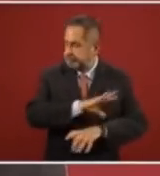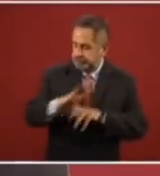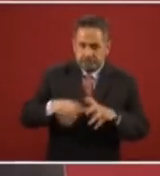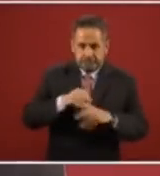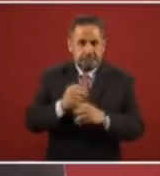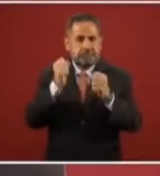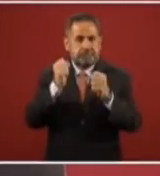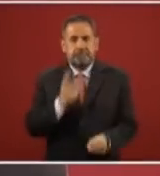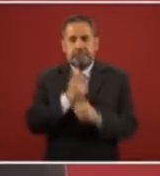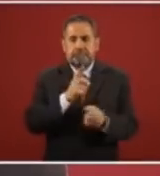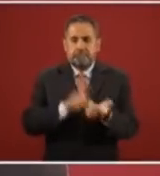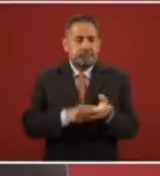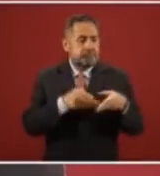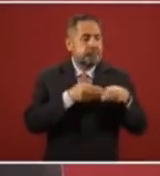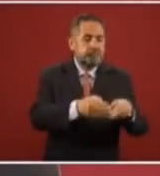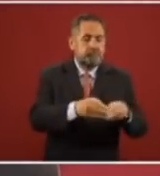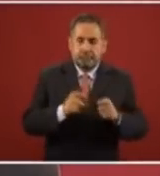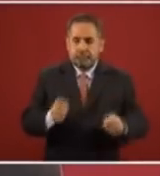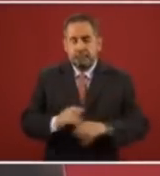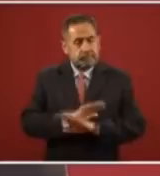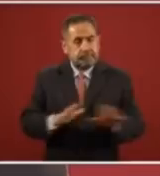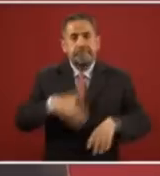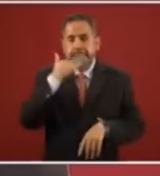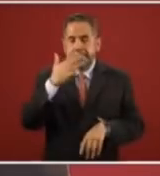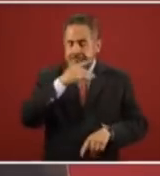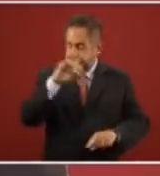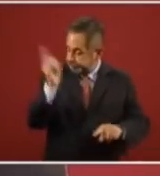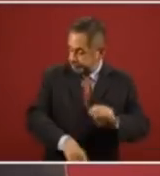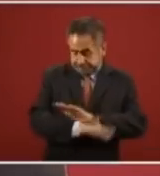la seguridad de los puertos. Se acaba la corrupción.